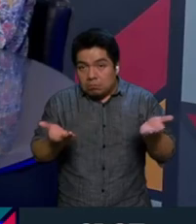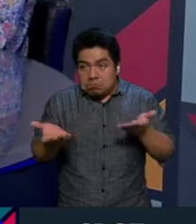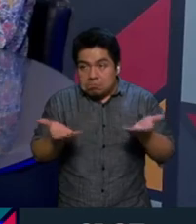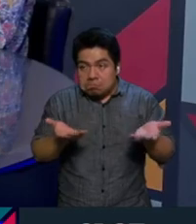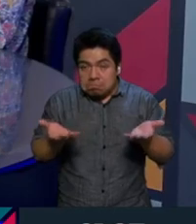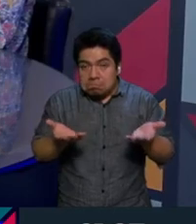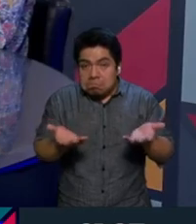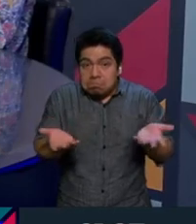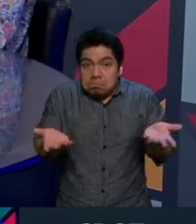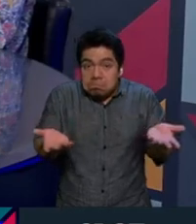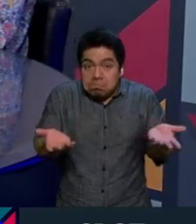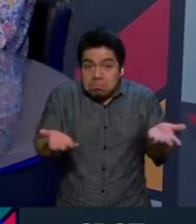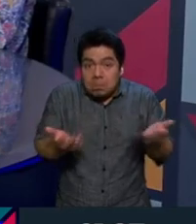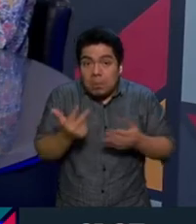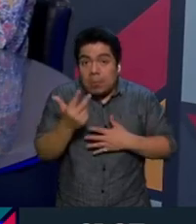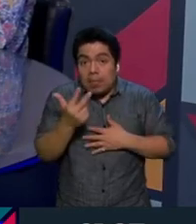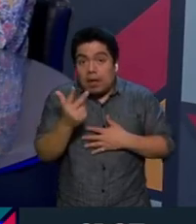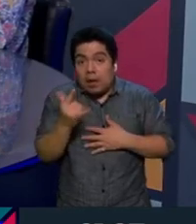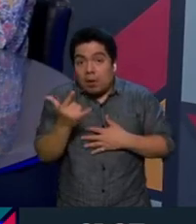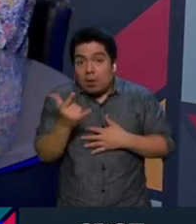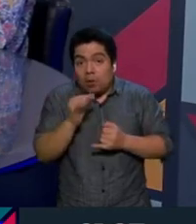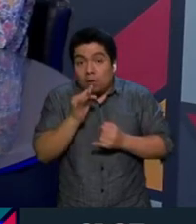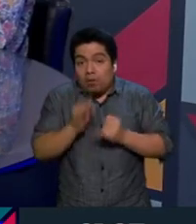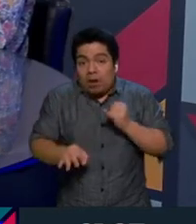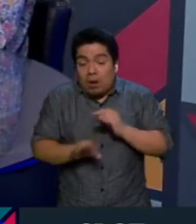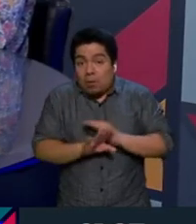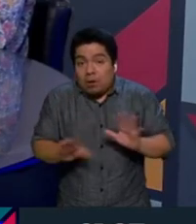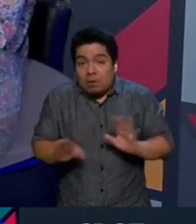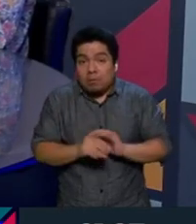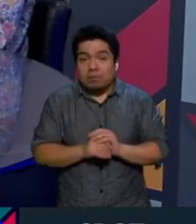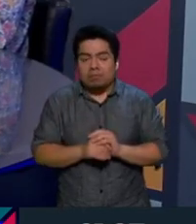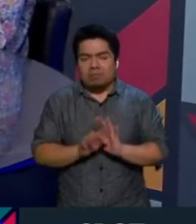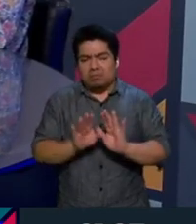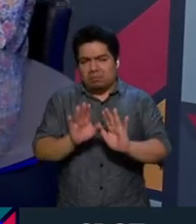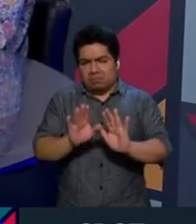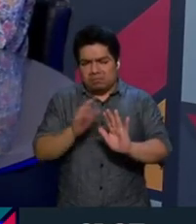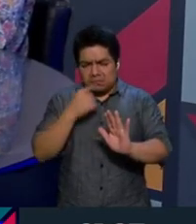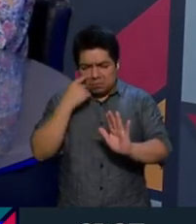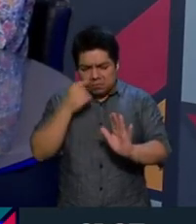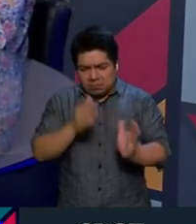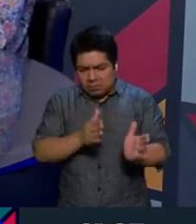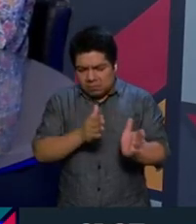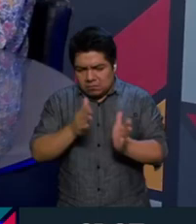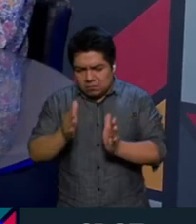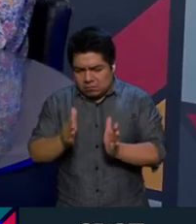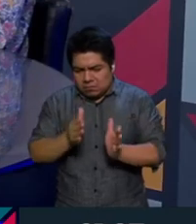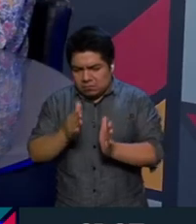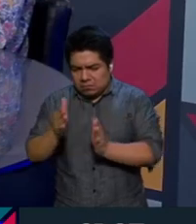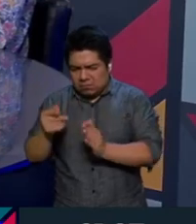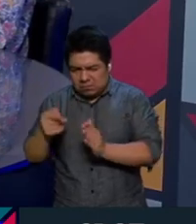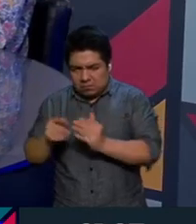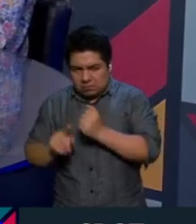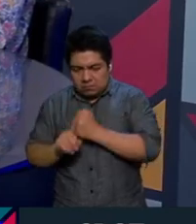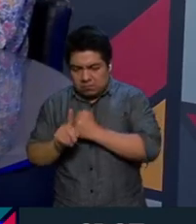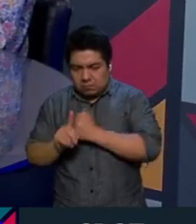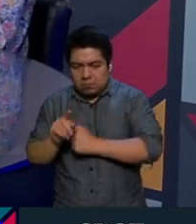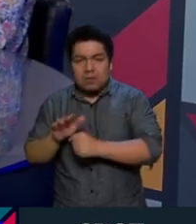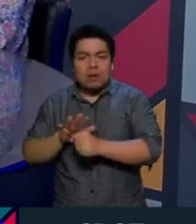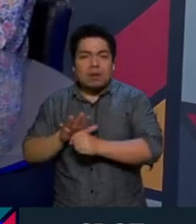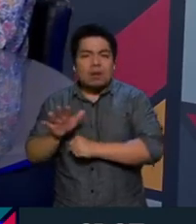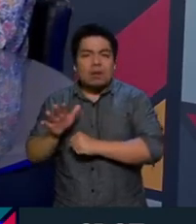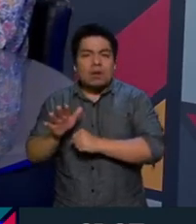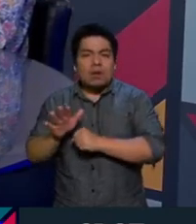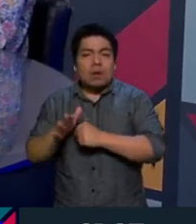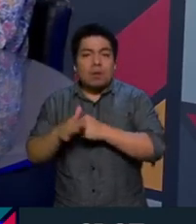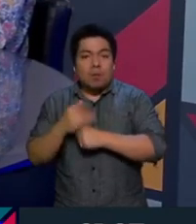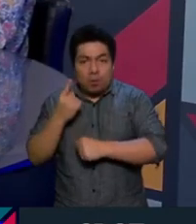pero de hecho el 8 de julio fue la última sesión. Pero aquí va un poquito el meollo del asunto, porque